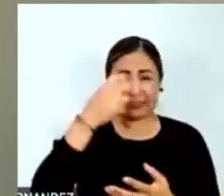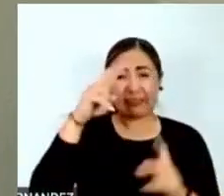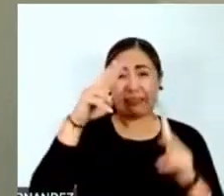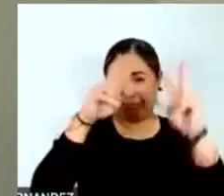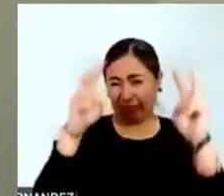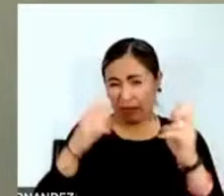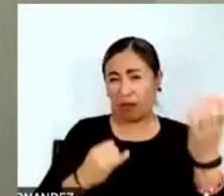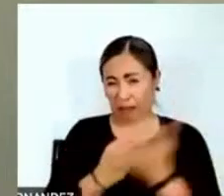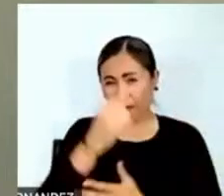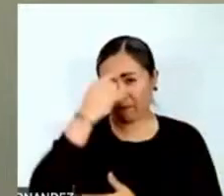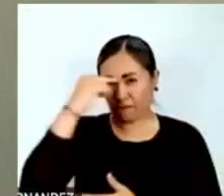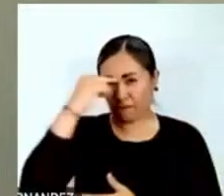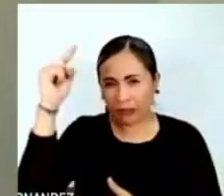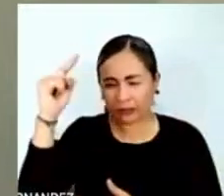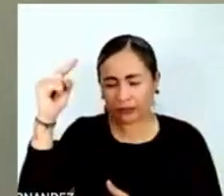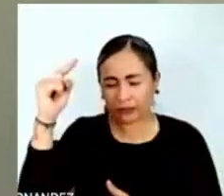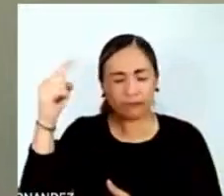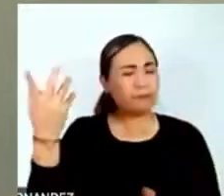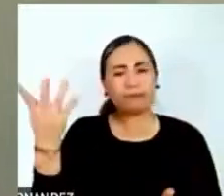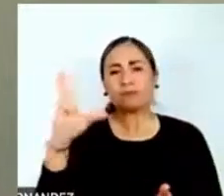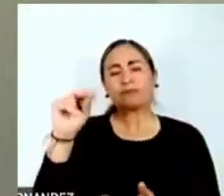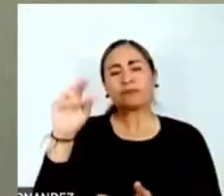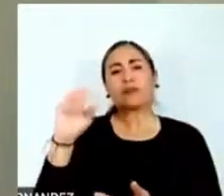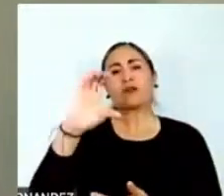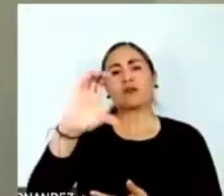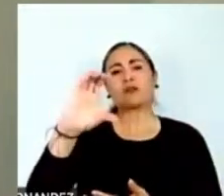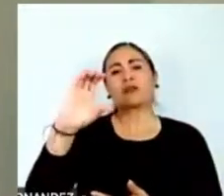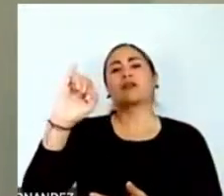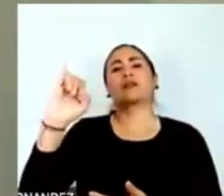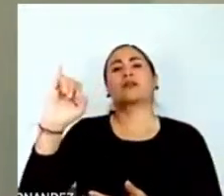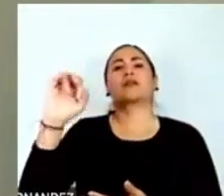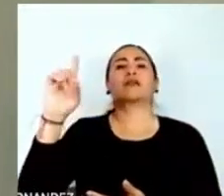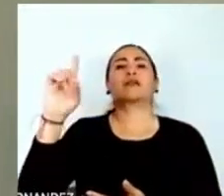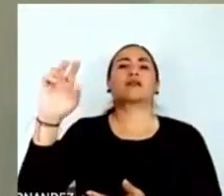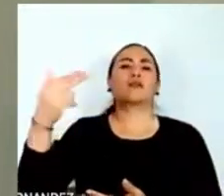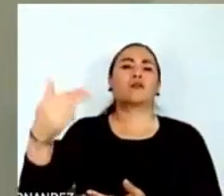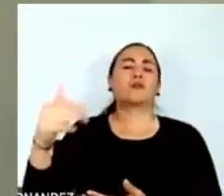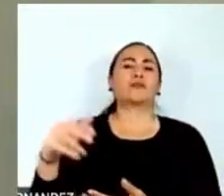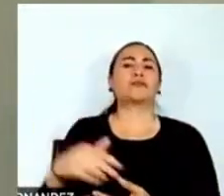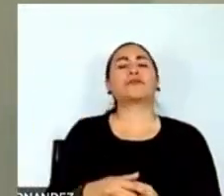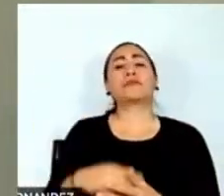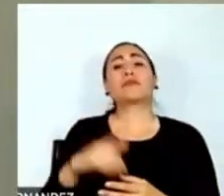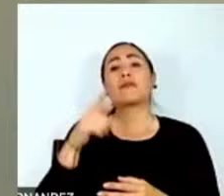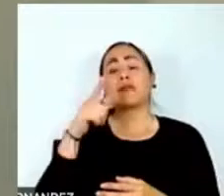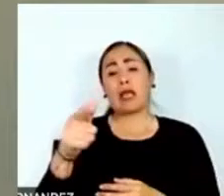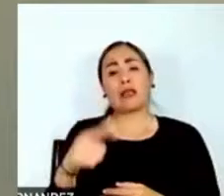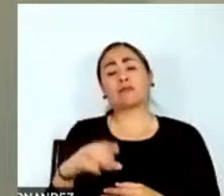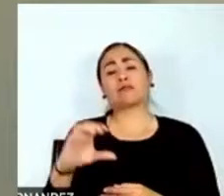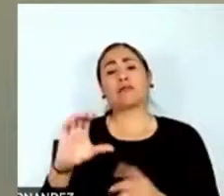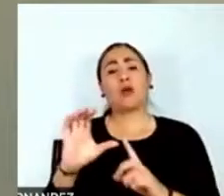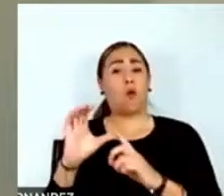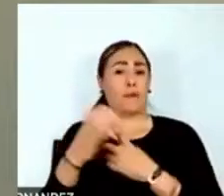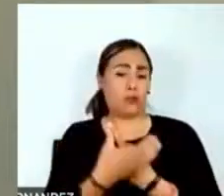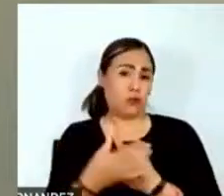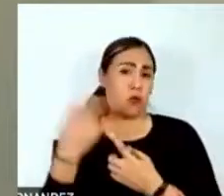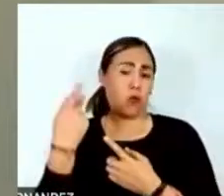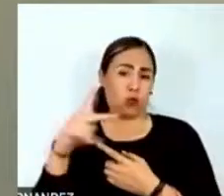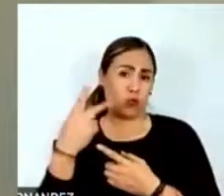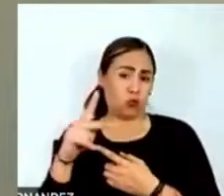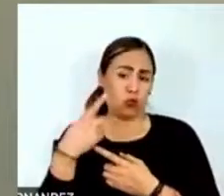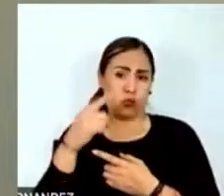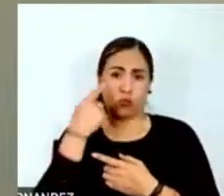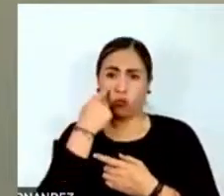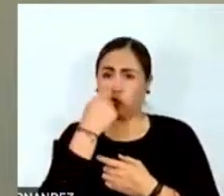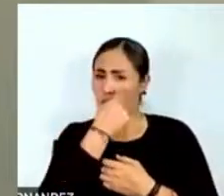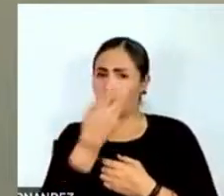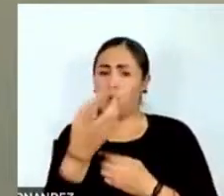pues la Corte ha enfrentado en varios de sus casos la postura de la Comisión y de las presuntas víctimas, en el sentido de